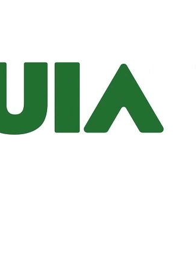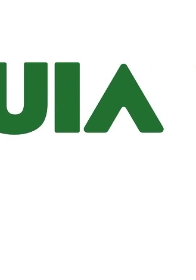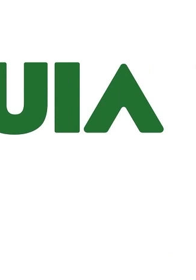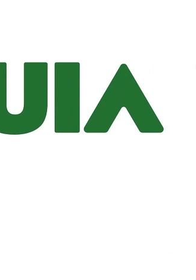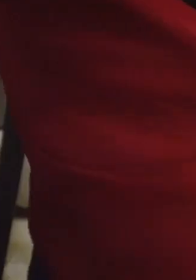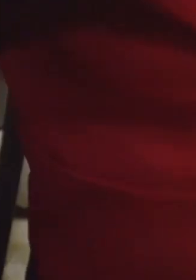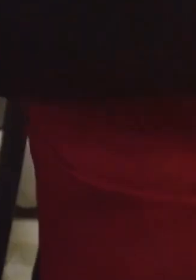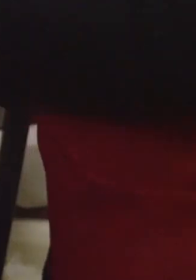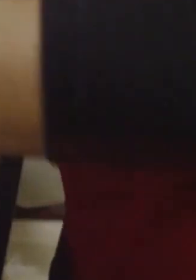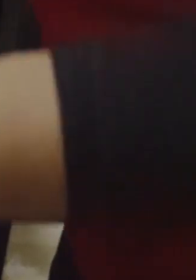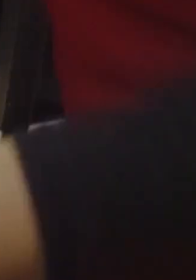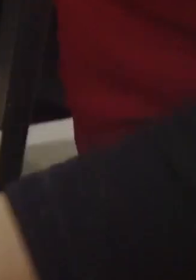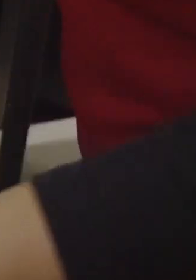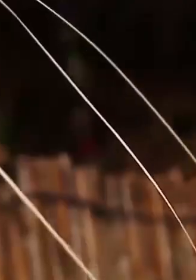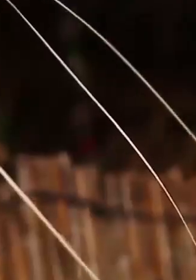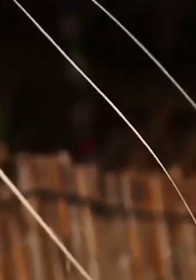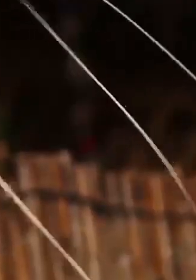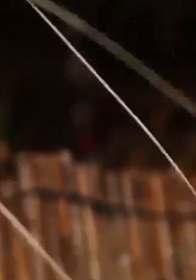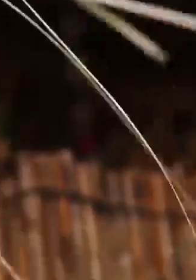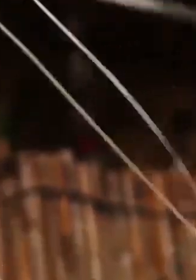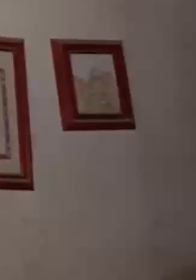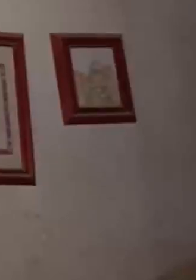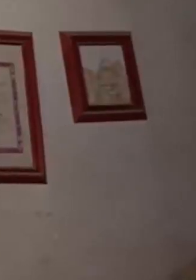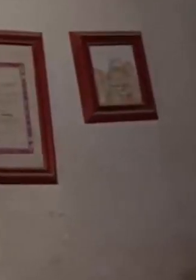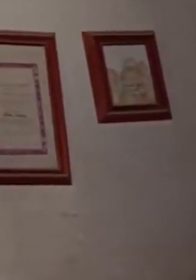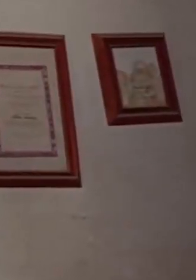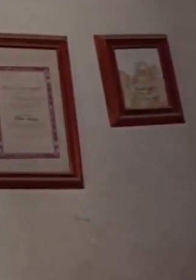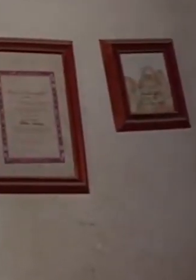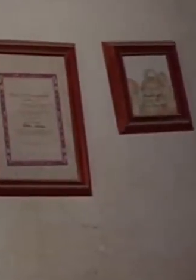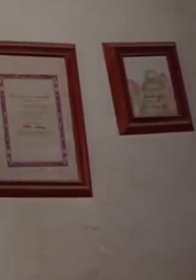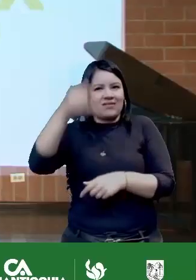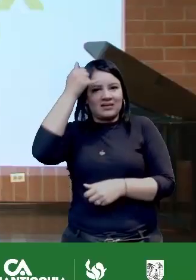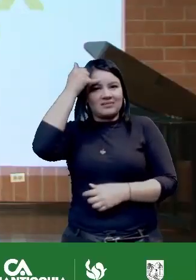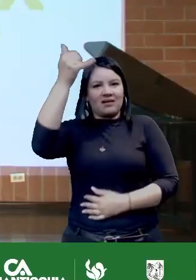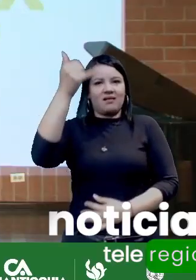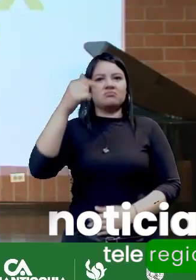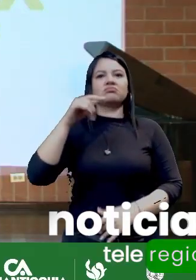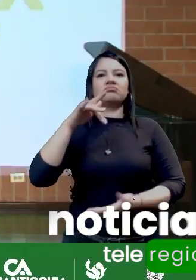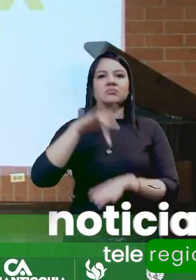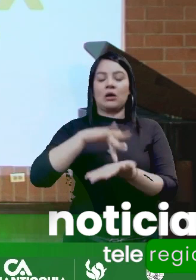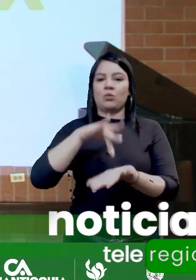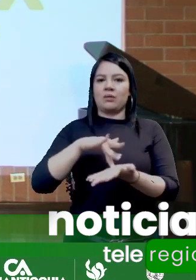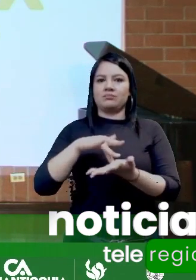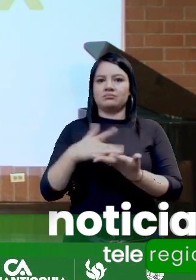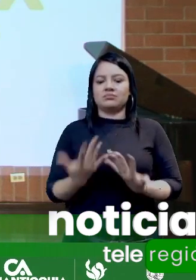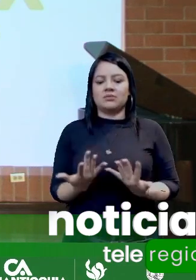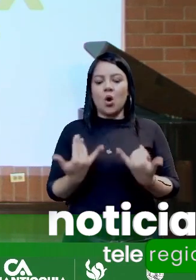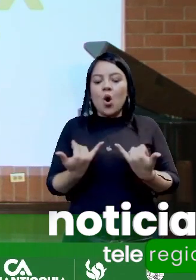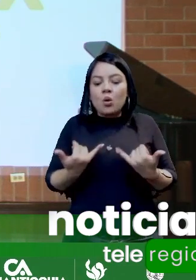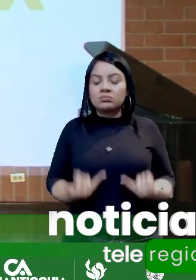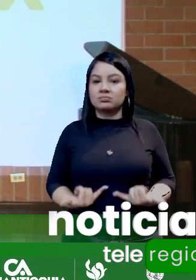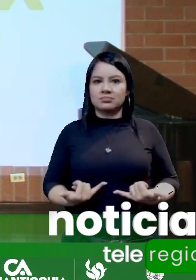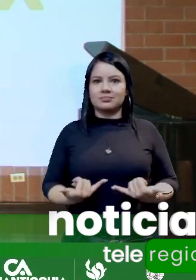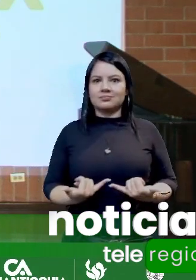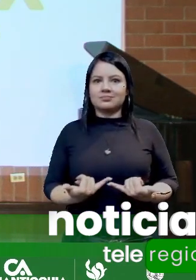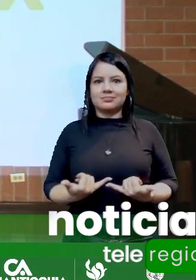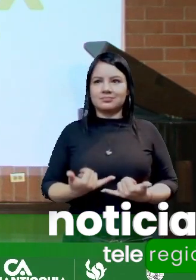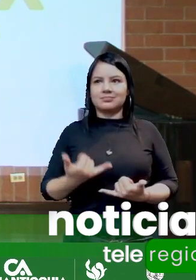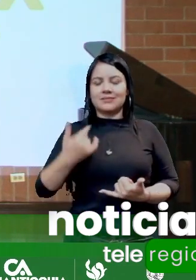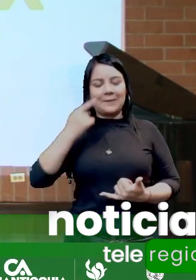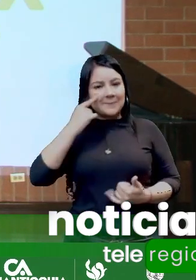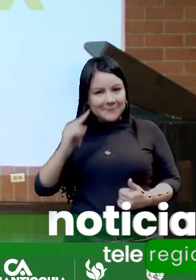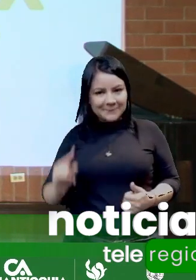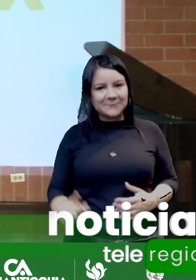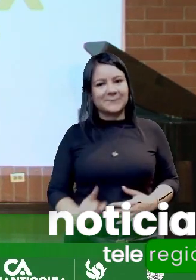iniciativa de microcrédito público en América Latina para generar inclusión financiera hoy nacemos como la